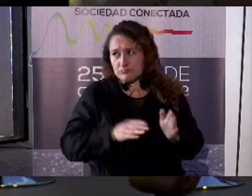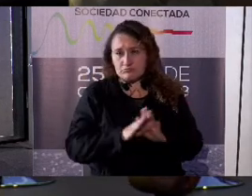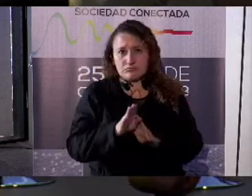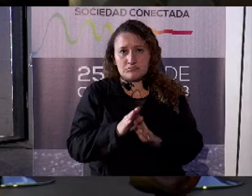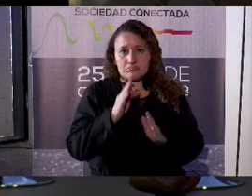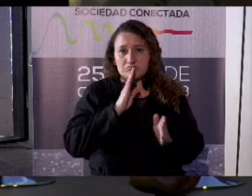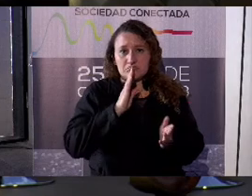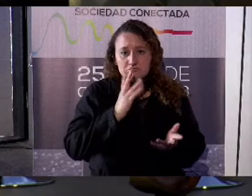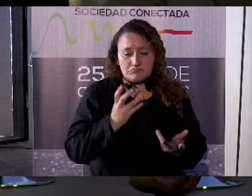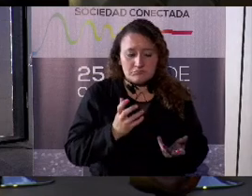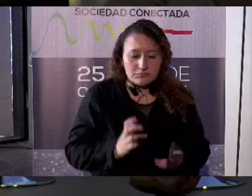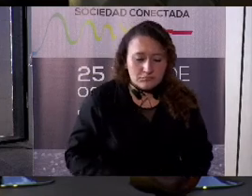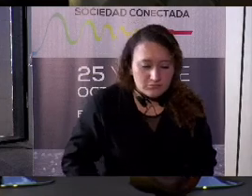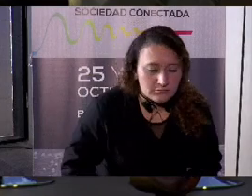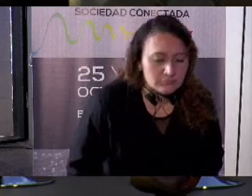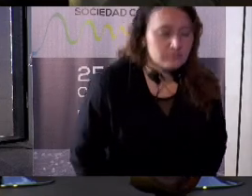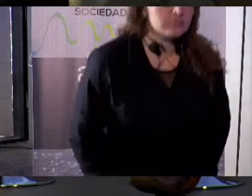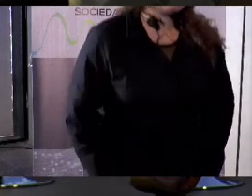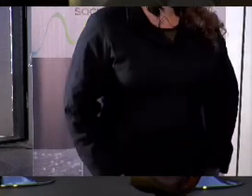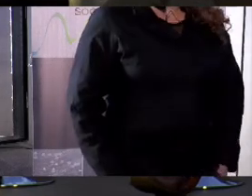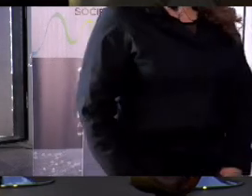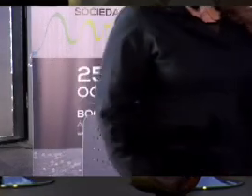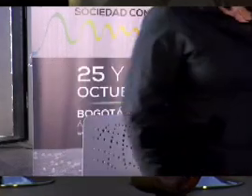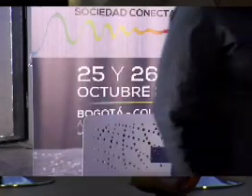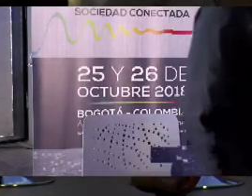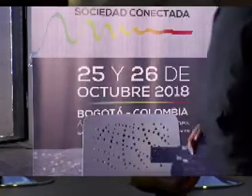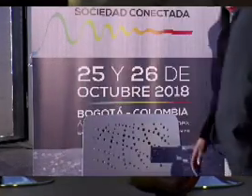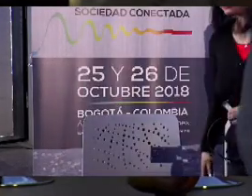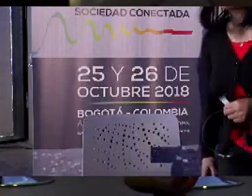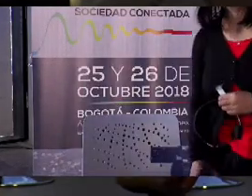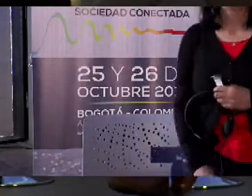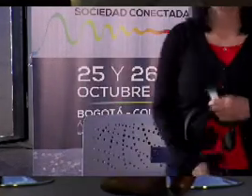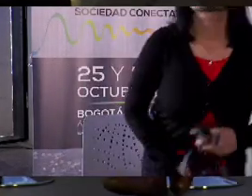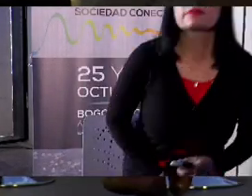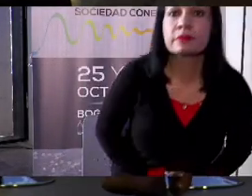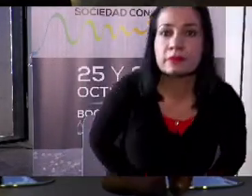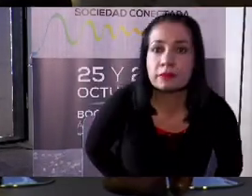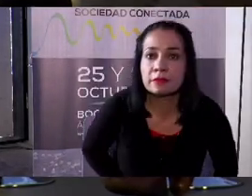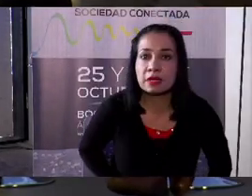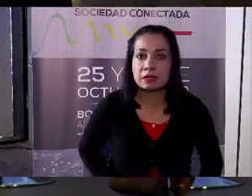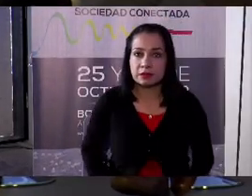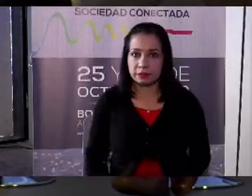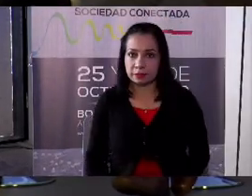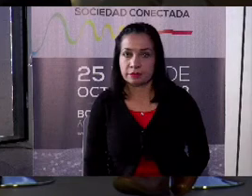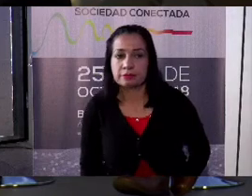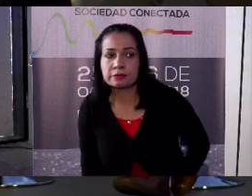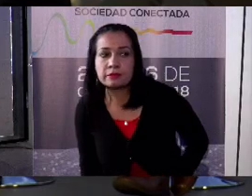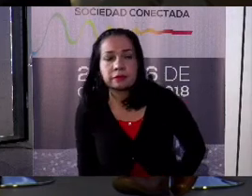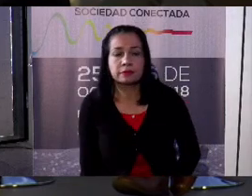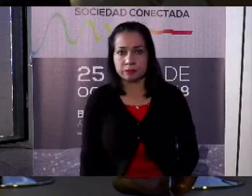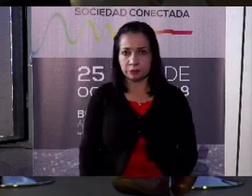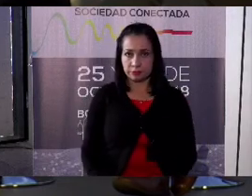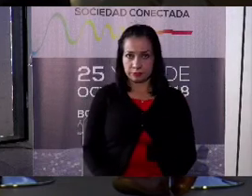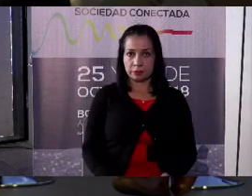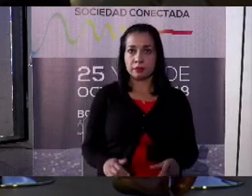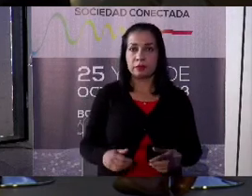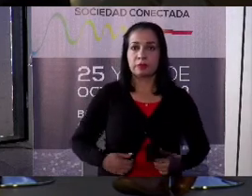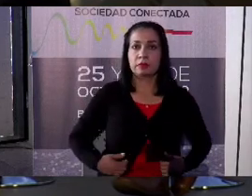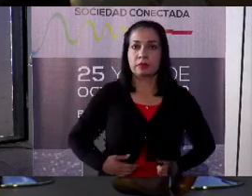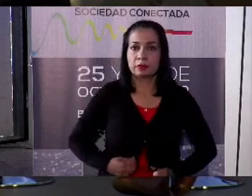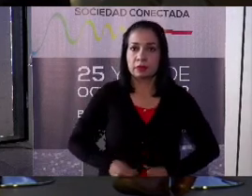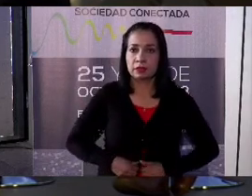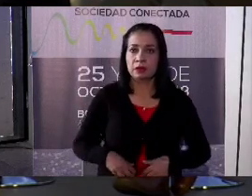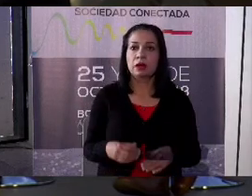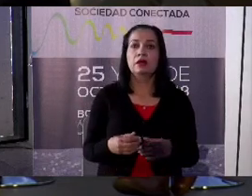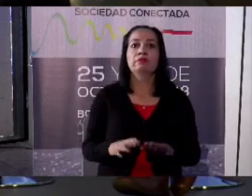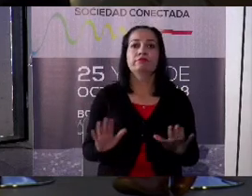quien quiera tomar la pregunta Bueno creo que eso ya sucedió ya hay fabricantes